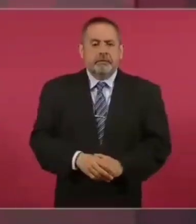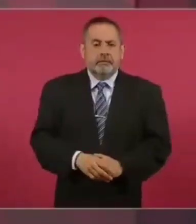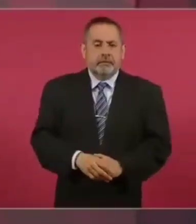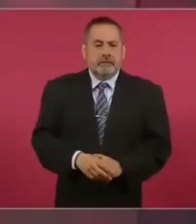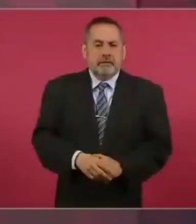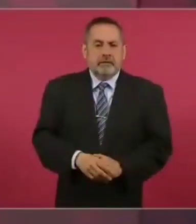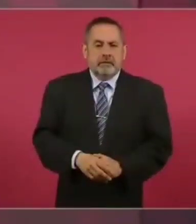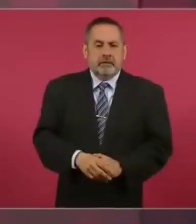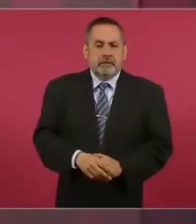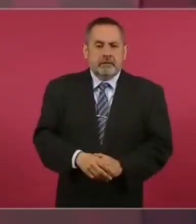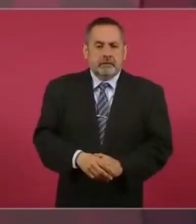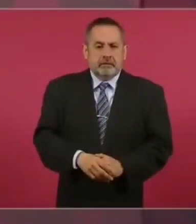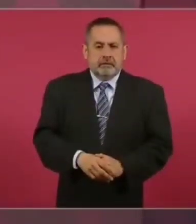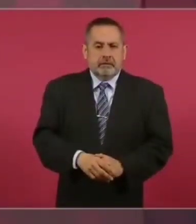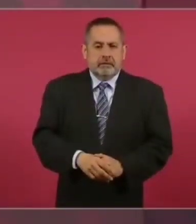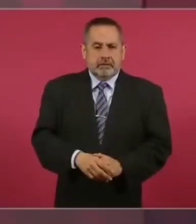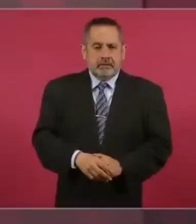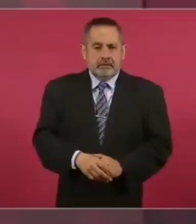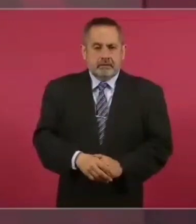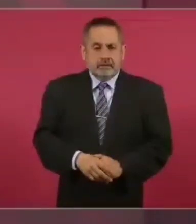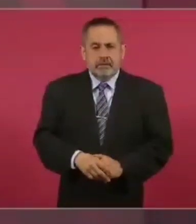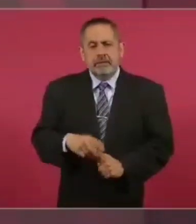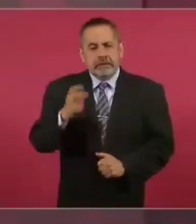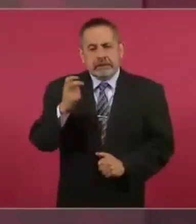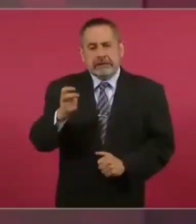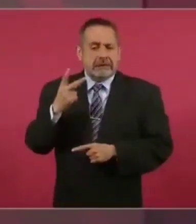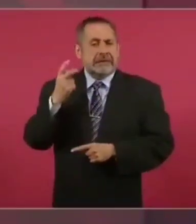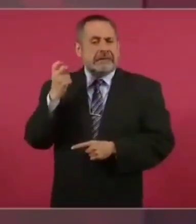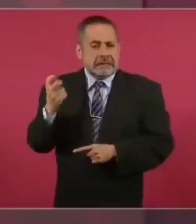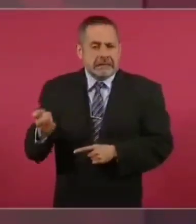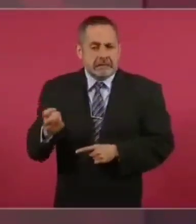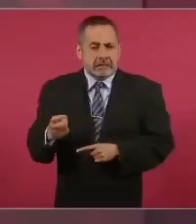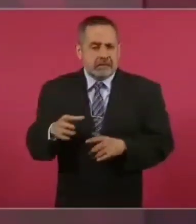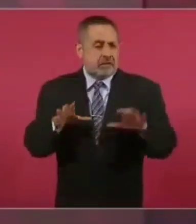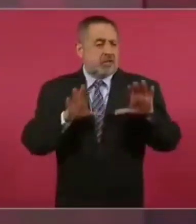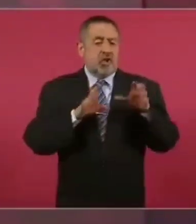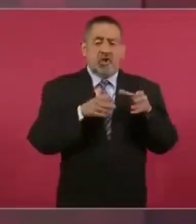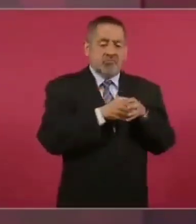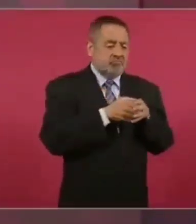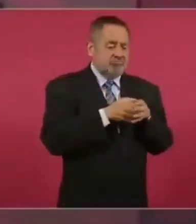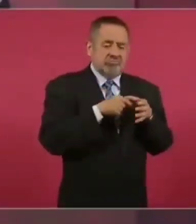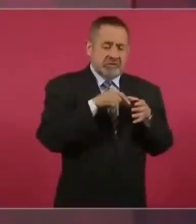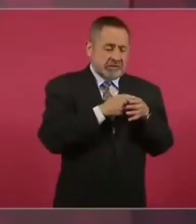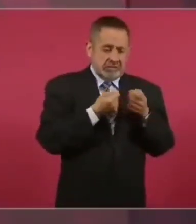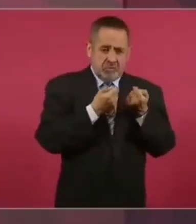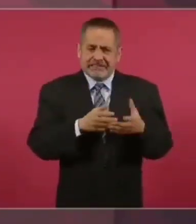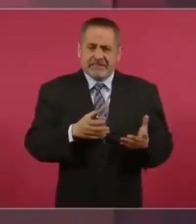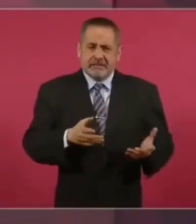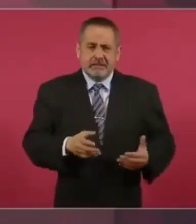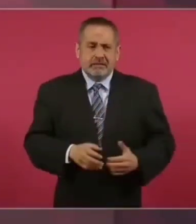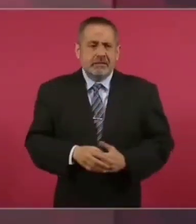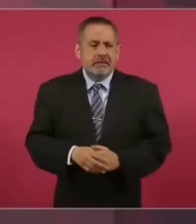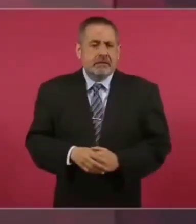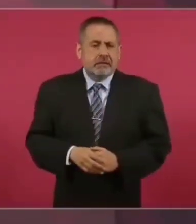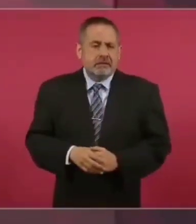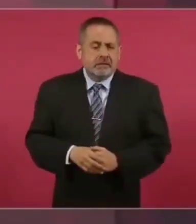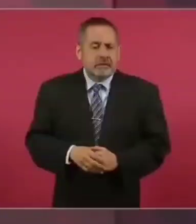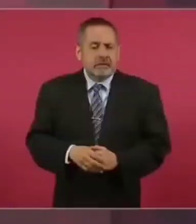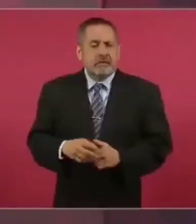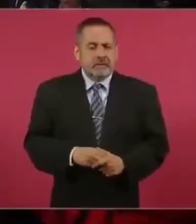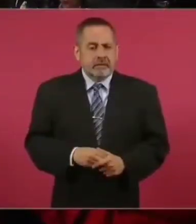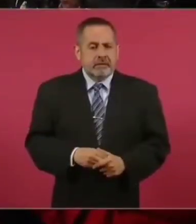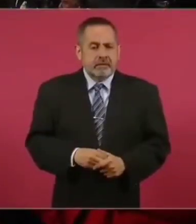lo otro es oligarquía, es el poder de una minoría. Entonces, ¿qué